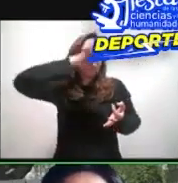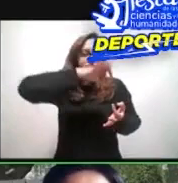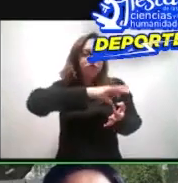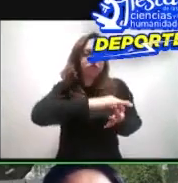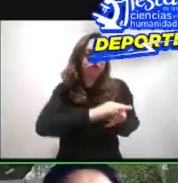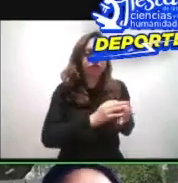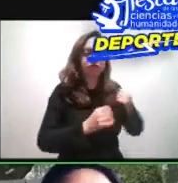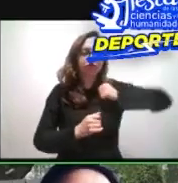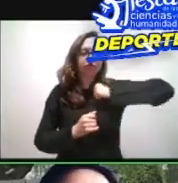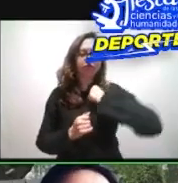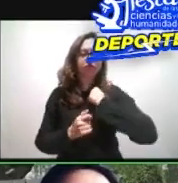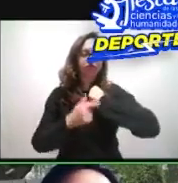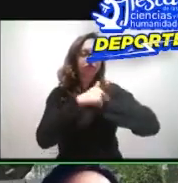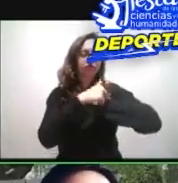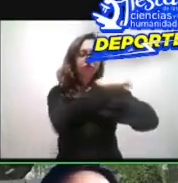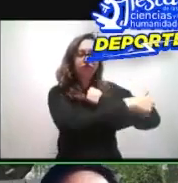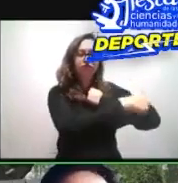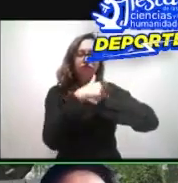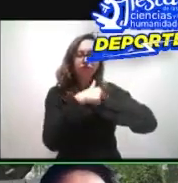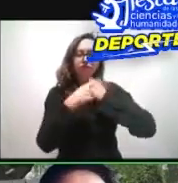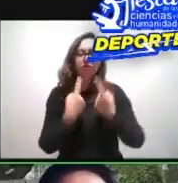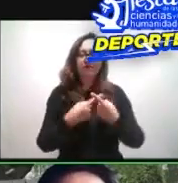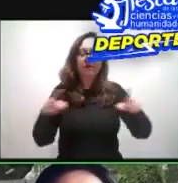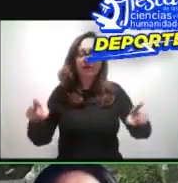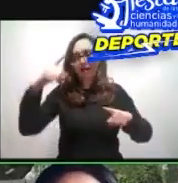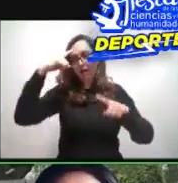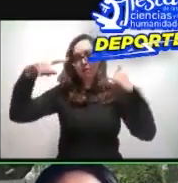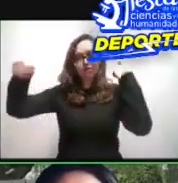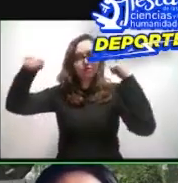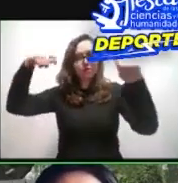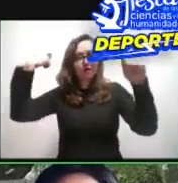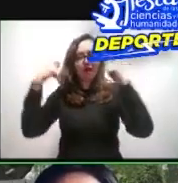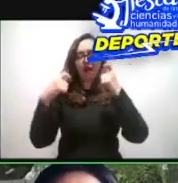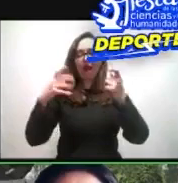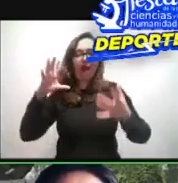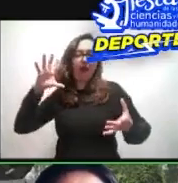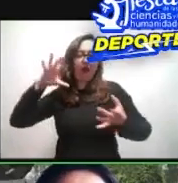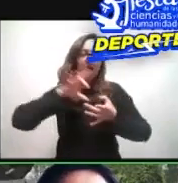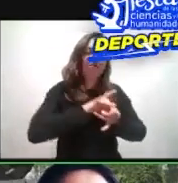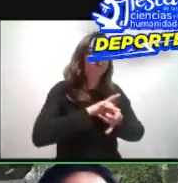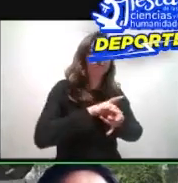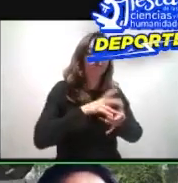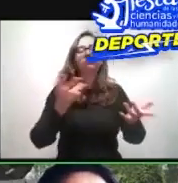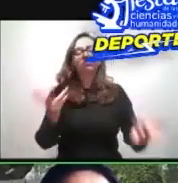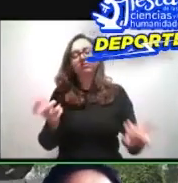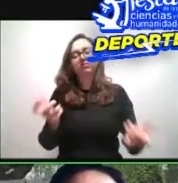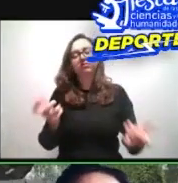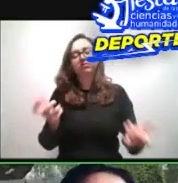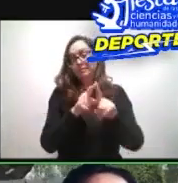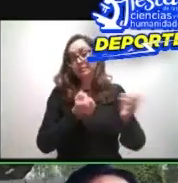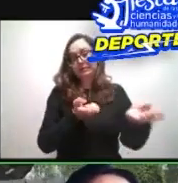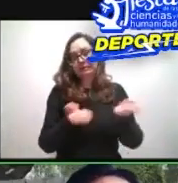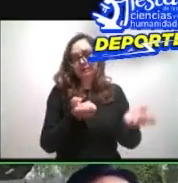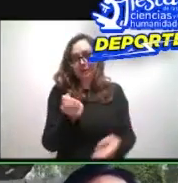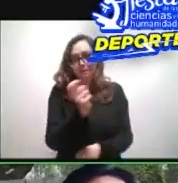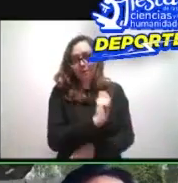estábamos señalando, también fomenta la plasticidad neuronal en estos atletas que son también de alto rendimiento.